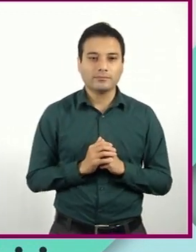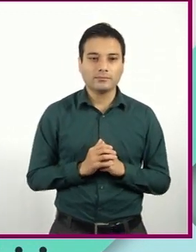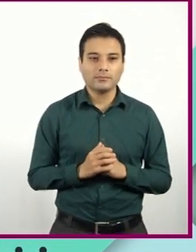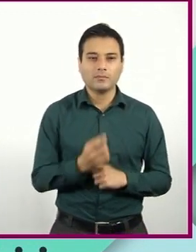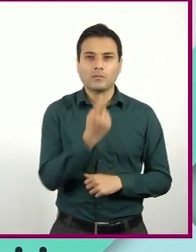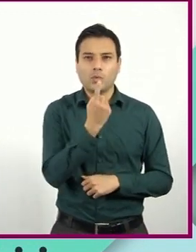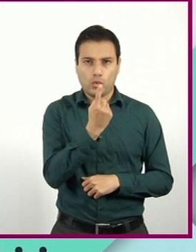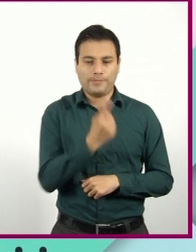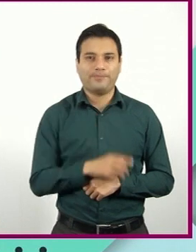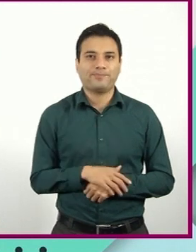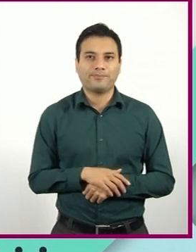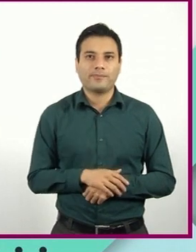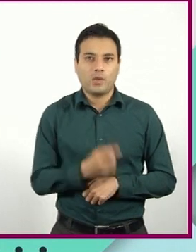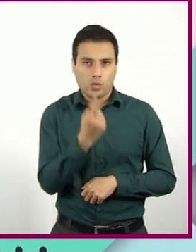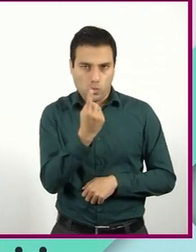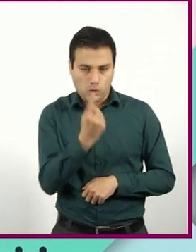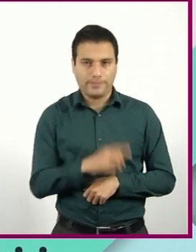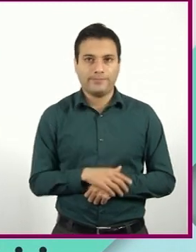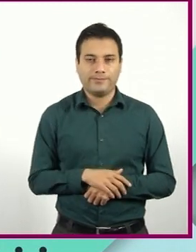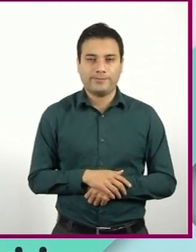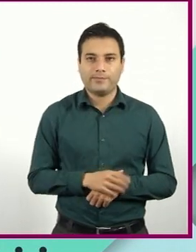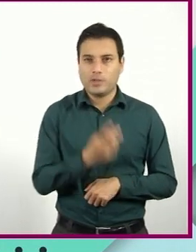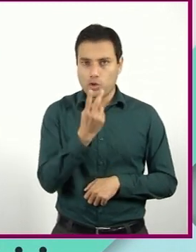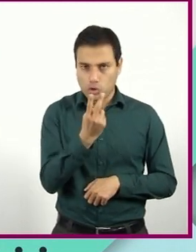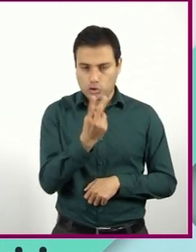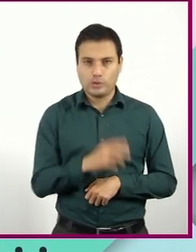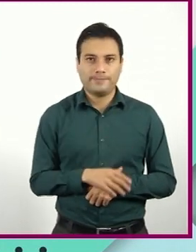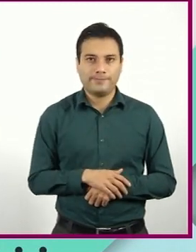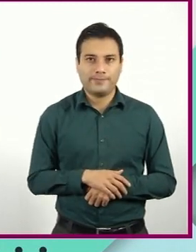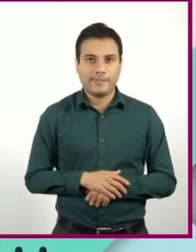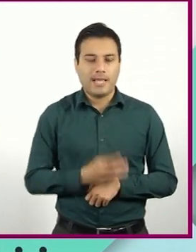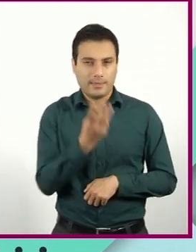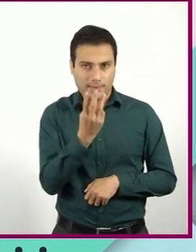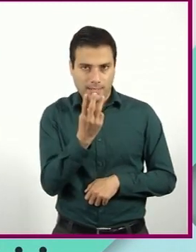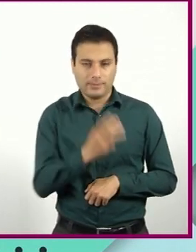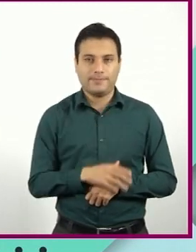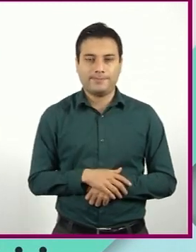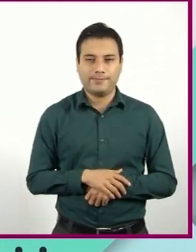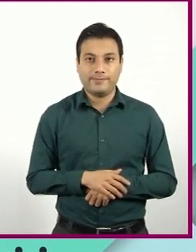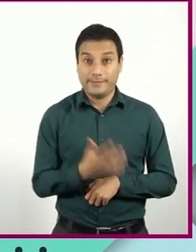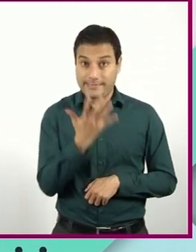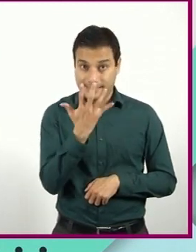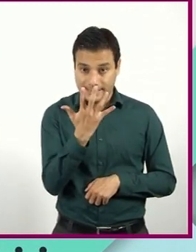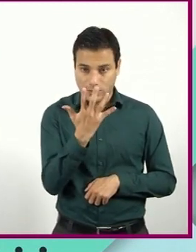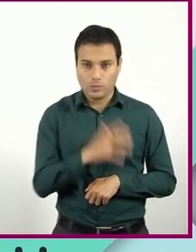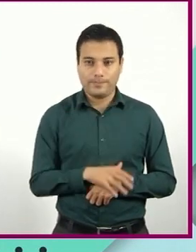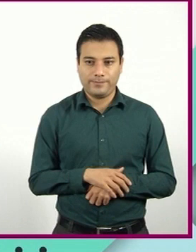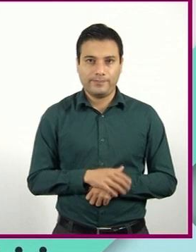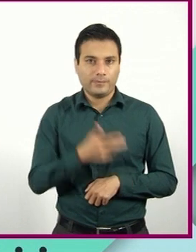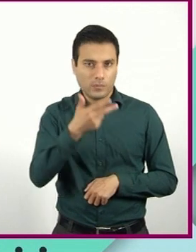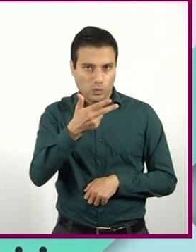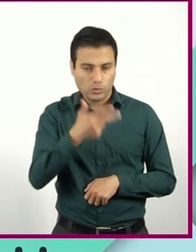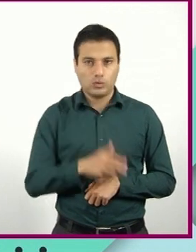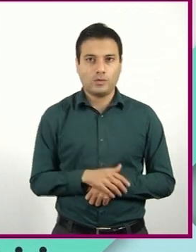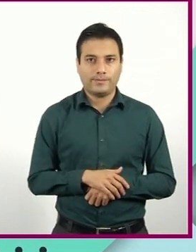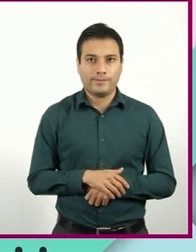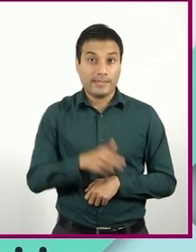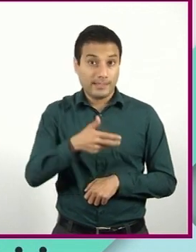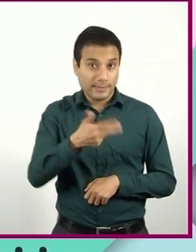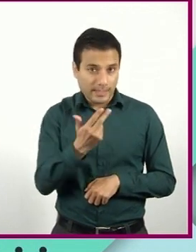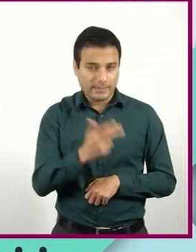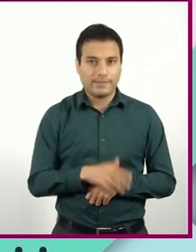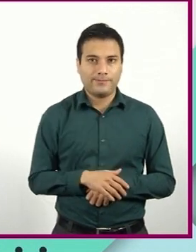1, 1, 2, 3, 5, 8,